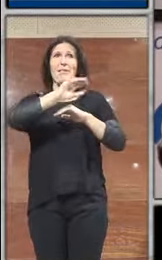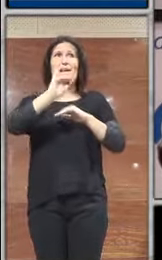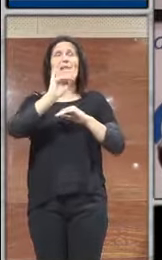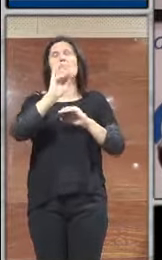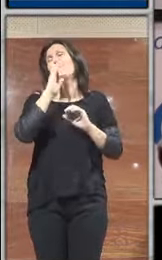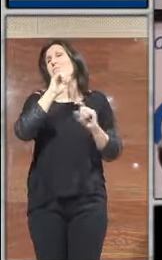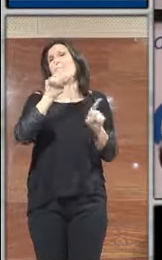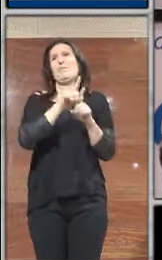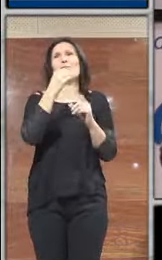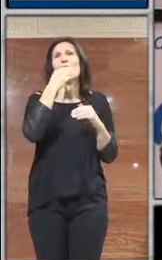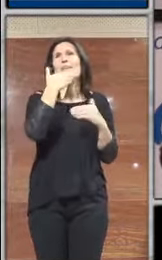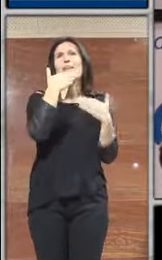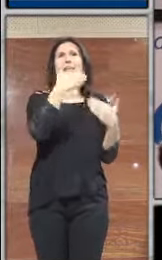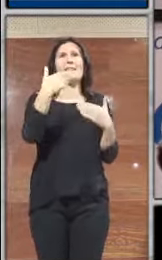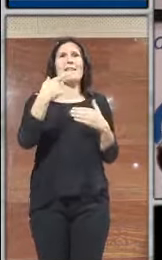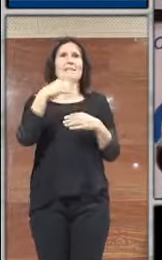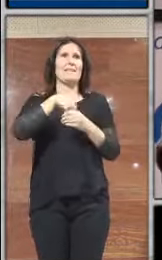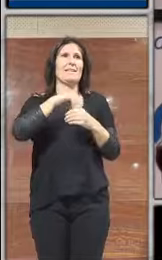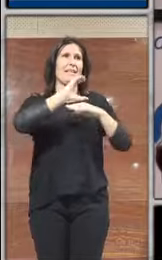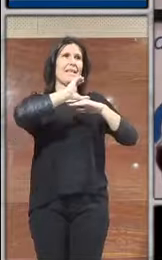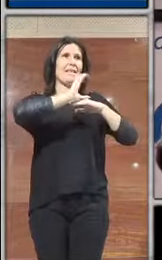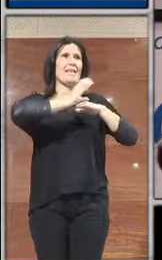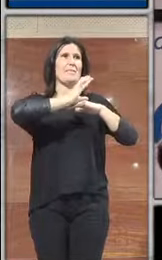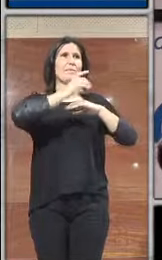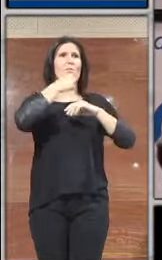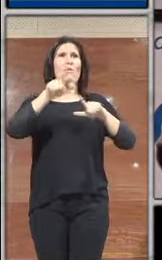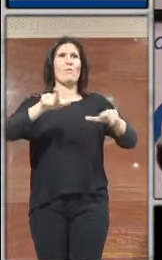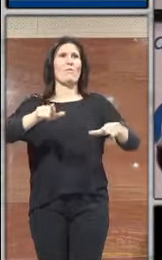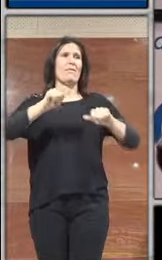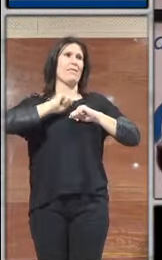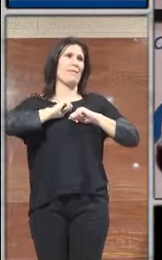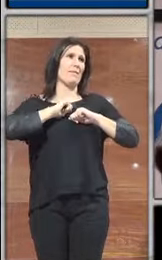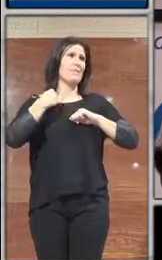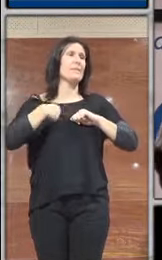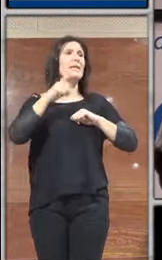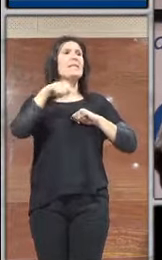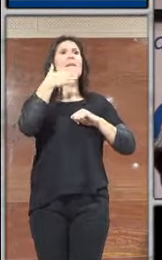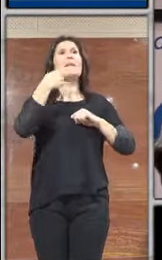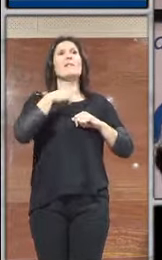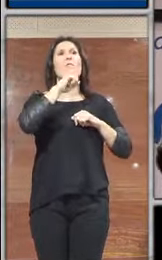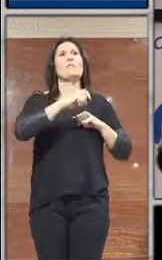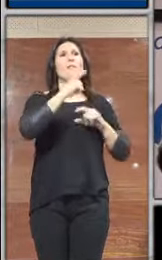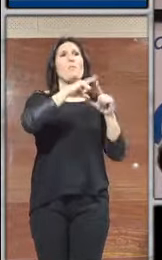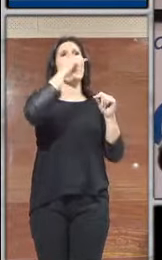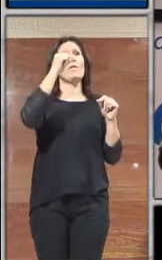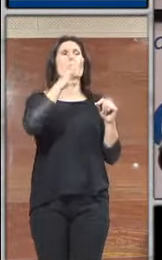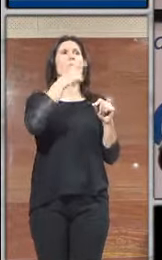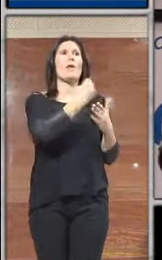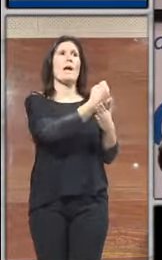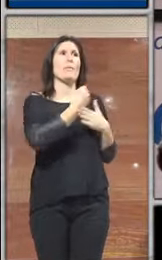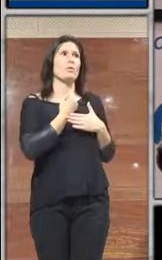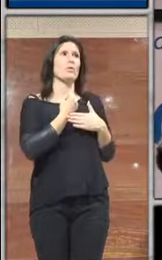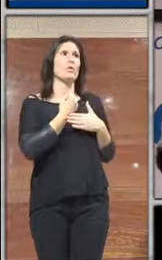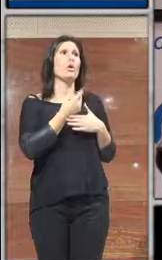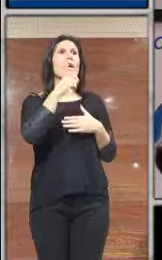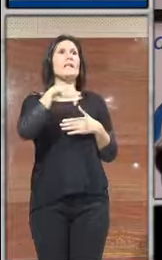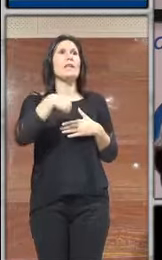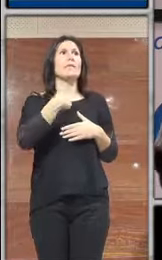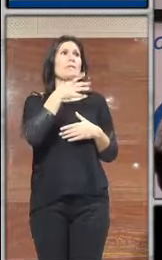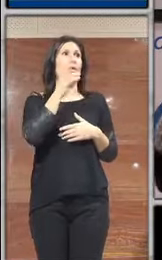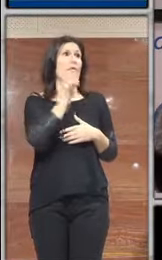gracias igualmente por el espacio y como no pues muchas gracias a la Fundación Vodafone por todo el apoyo y además la